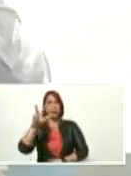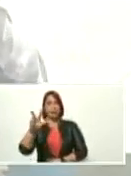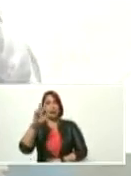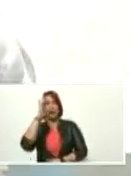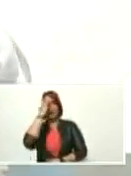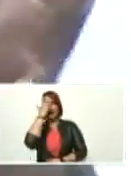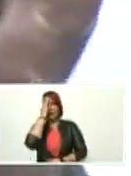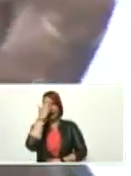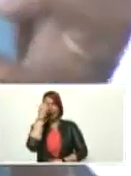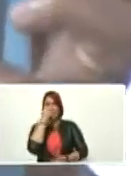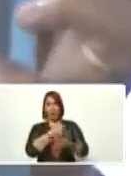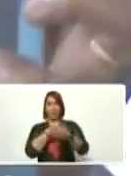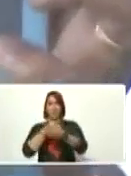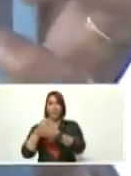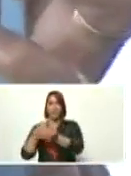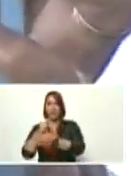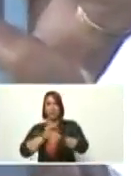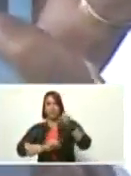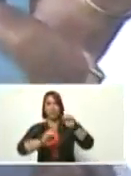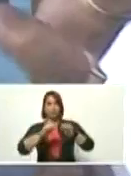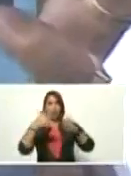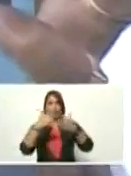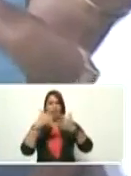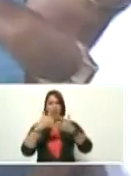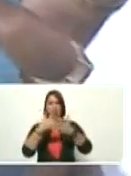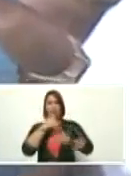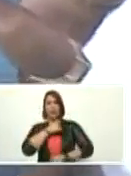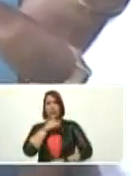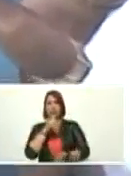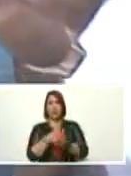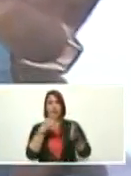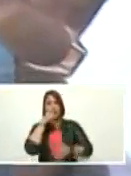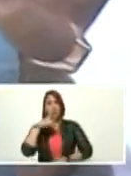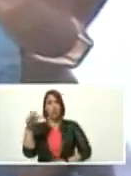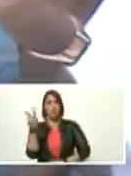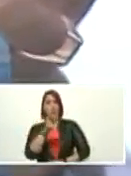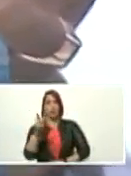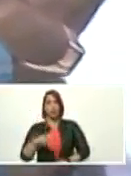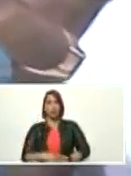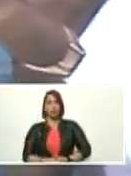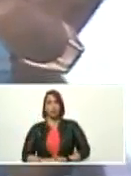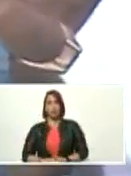la batalla que evitó la guerra, la resistencia grande del pueblo de Venezuela